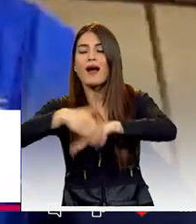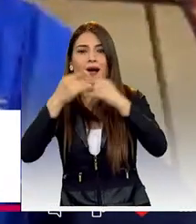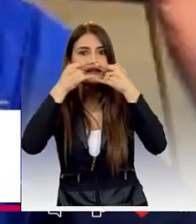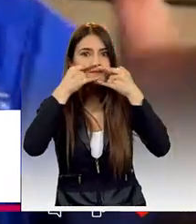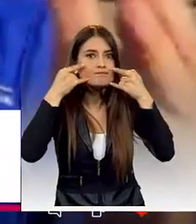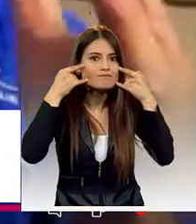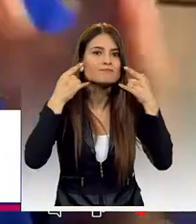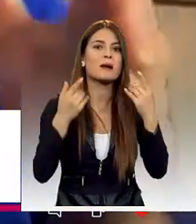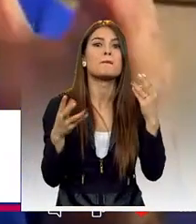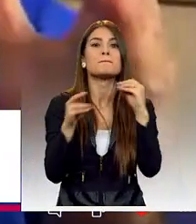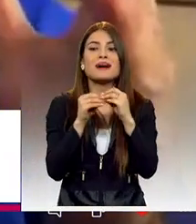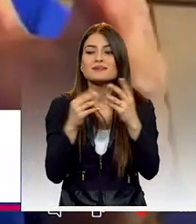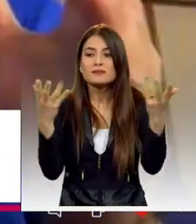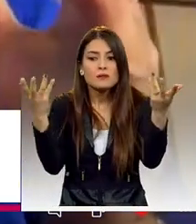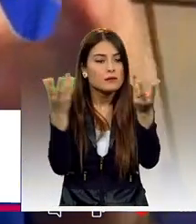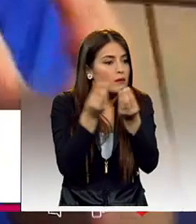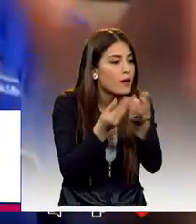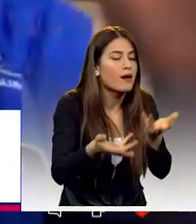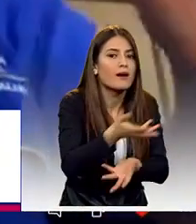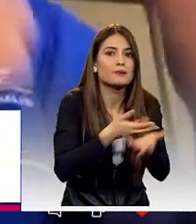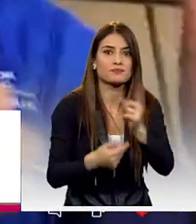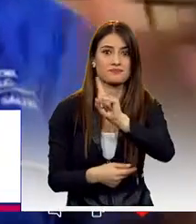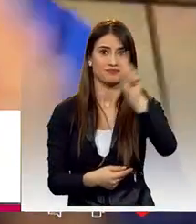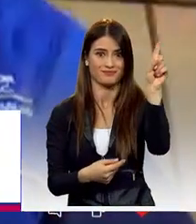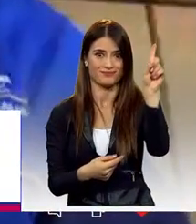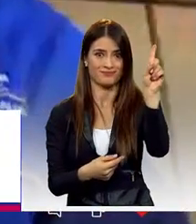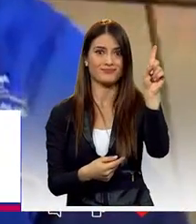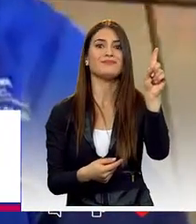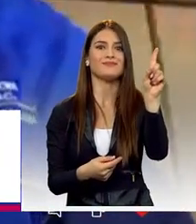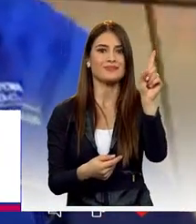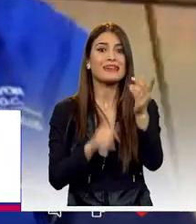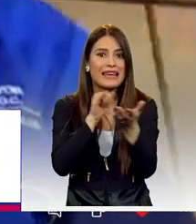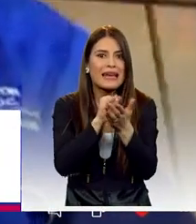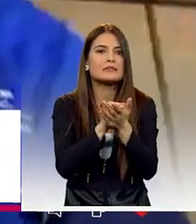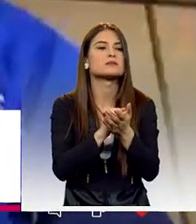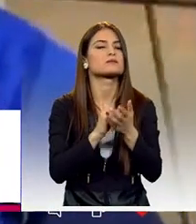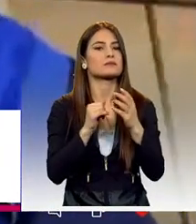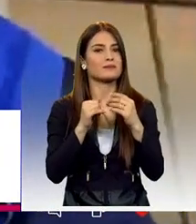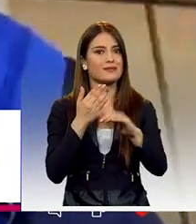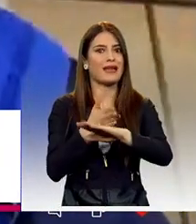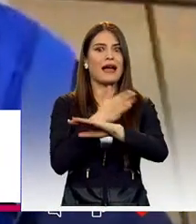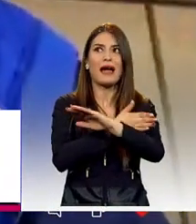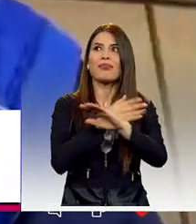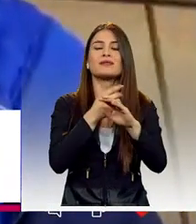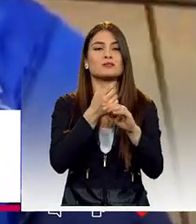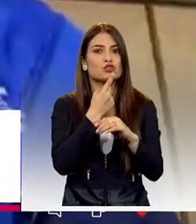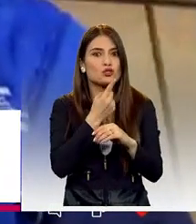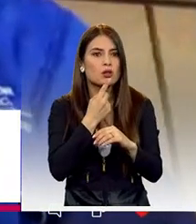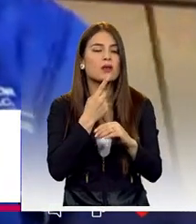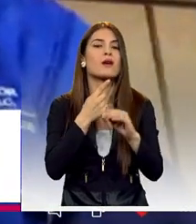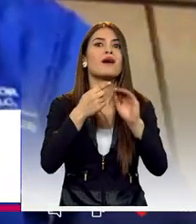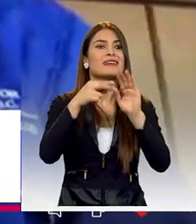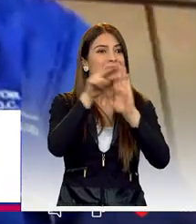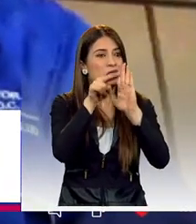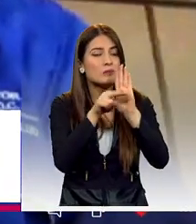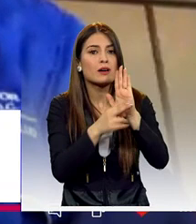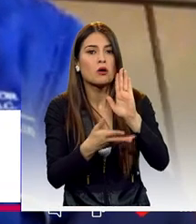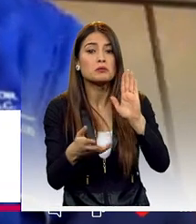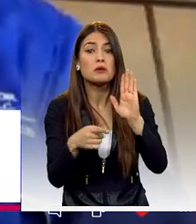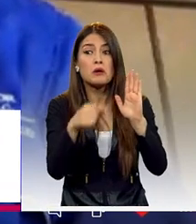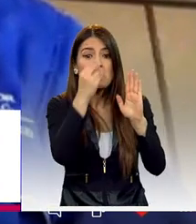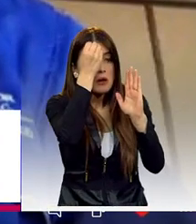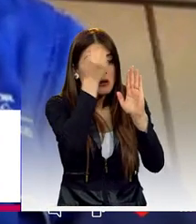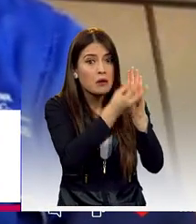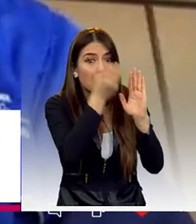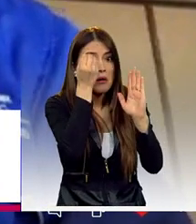confinamiento social. De modo que esta es la medida a la que le atribuimos el comportamiento de los números. La semana entrante probablemente